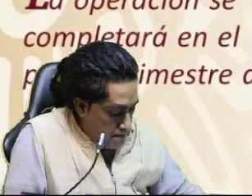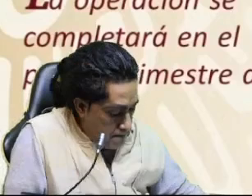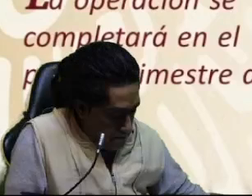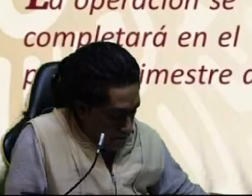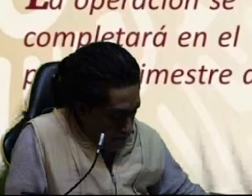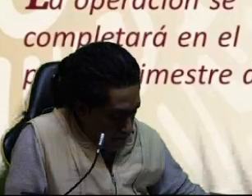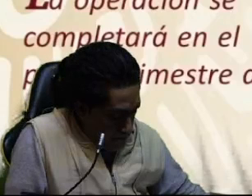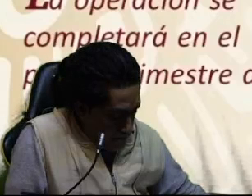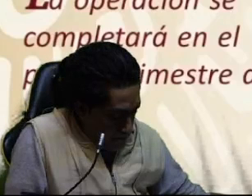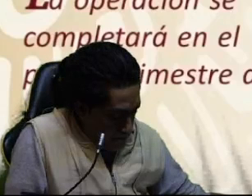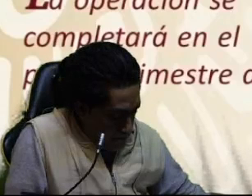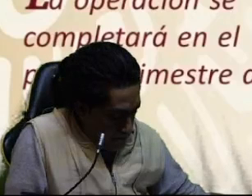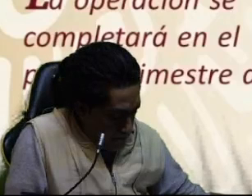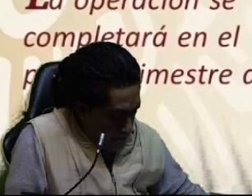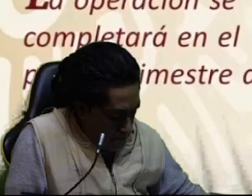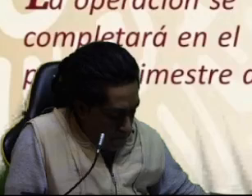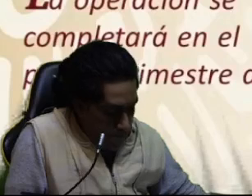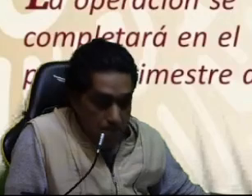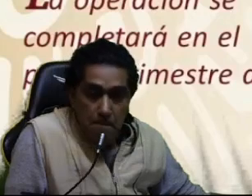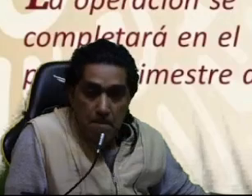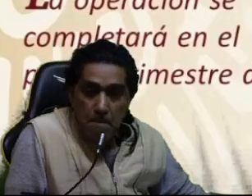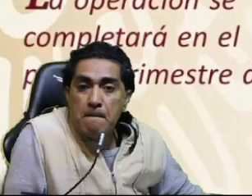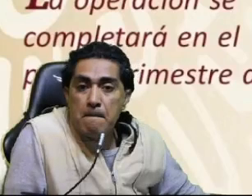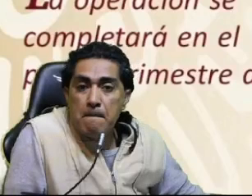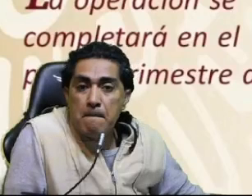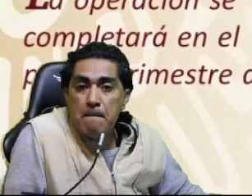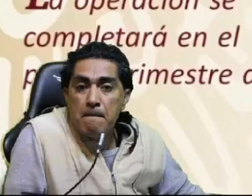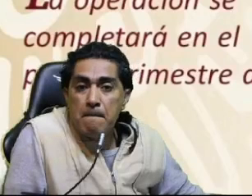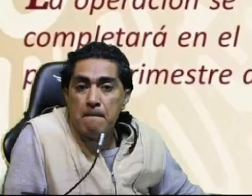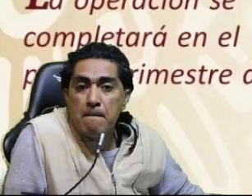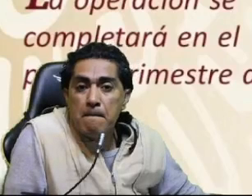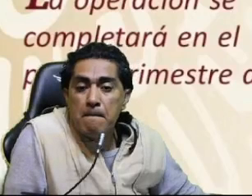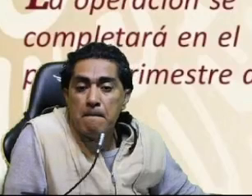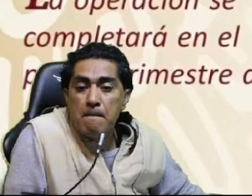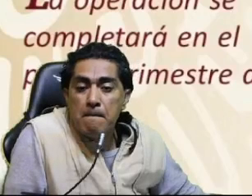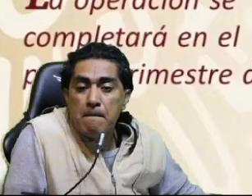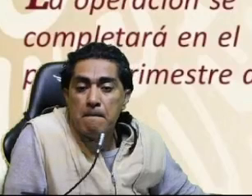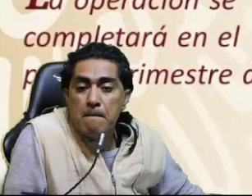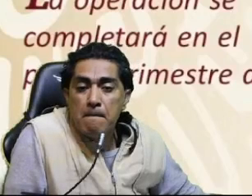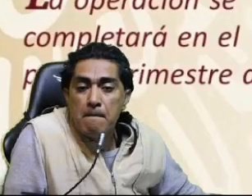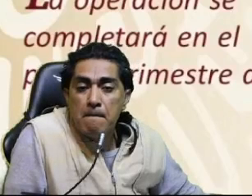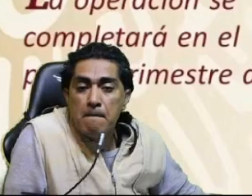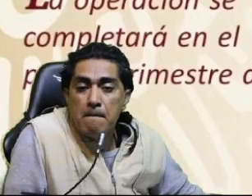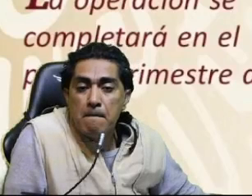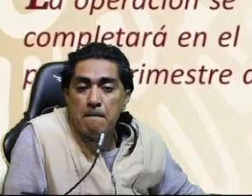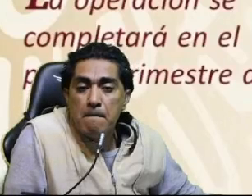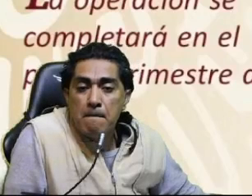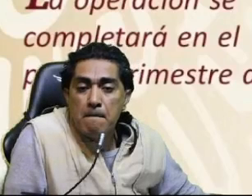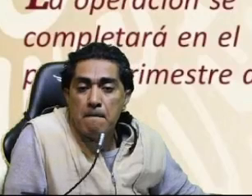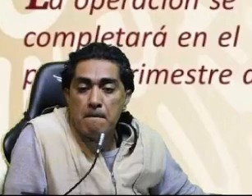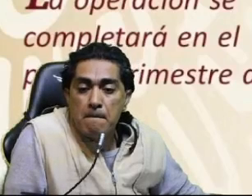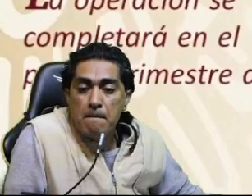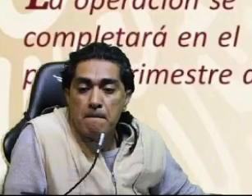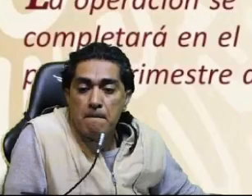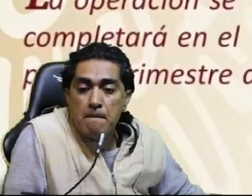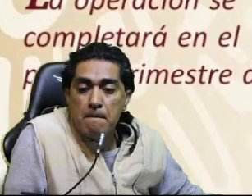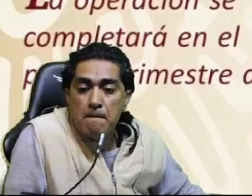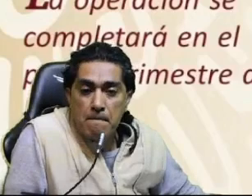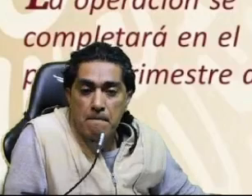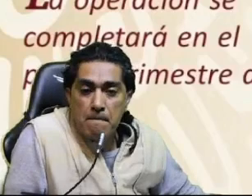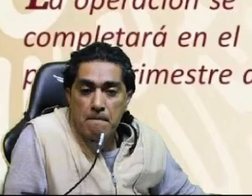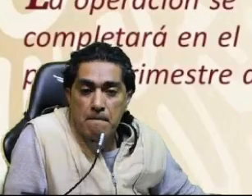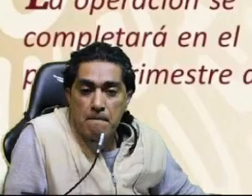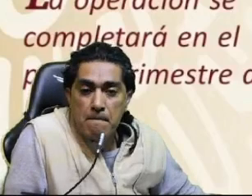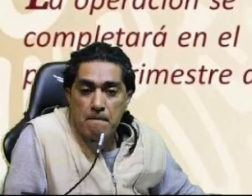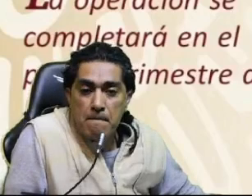de que exista evidencia de que pueden ser usados en distintas subpoblaciones para las que la ética